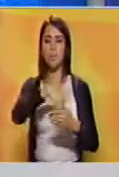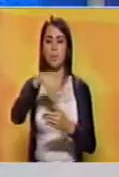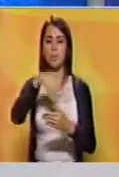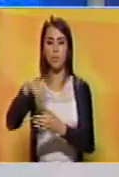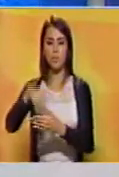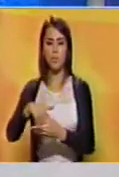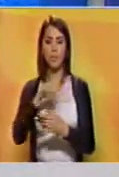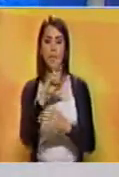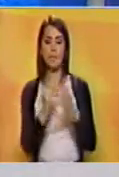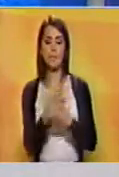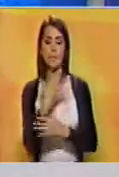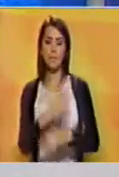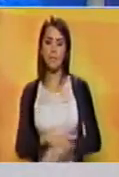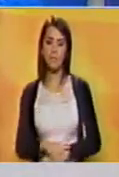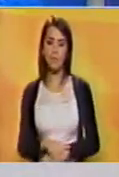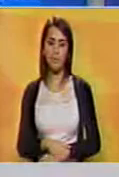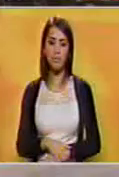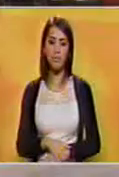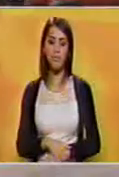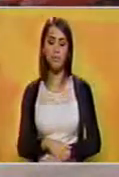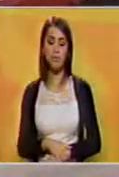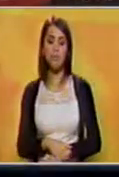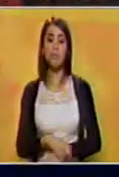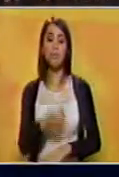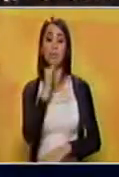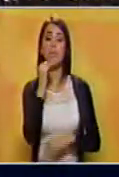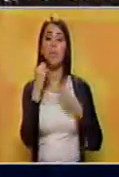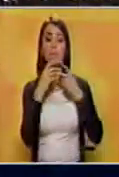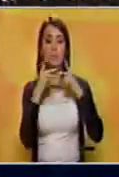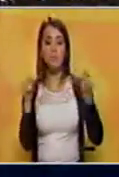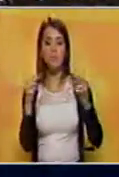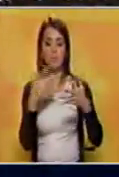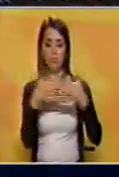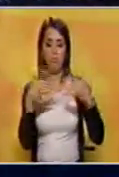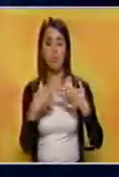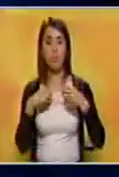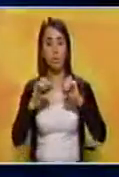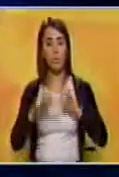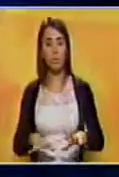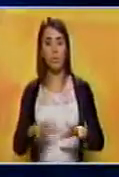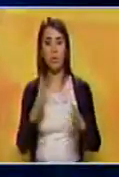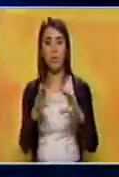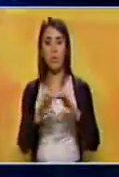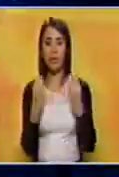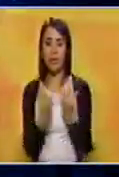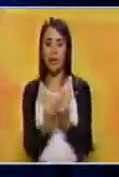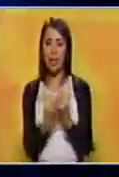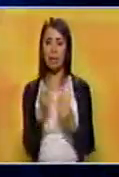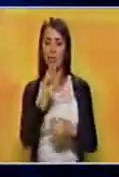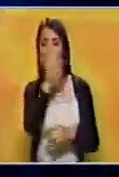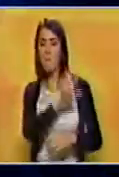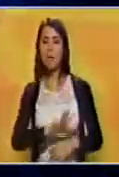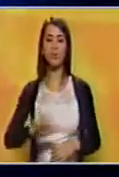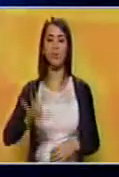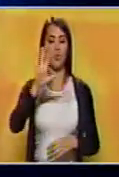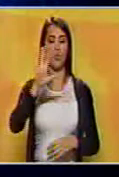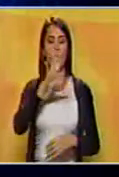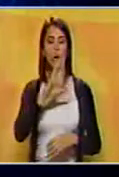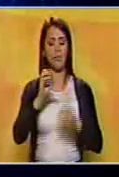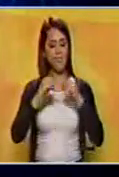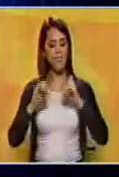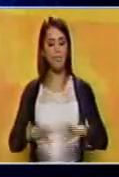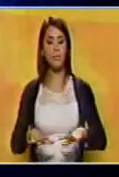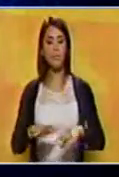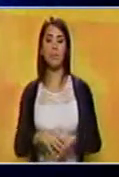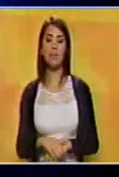del 20 de mayo a través de un comunicado el ministerio informó que la suspensión de clases será en todo el territorio nacional indicó que la